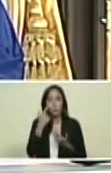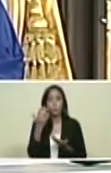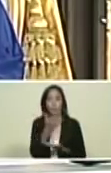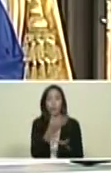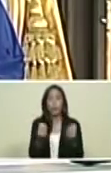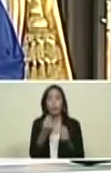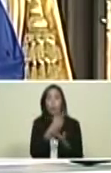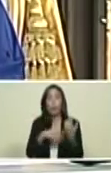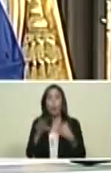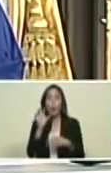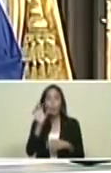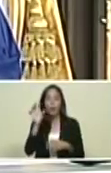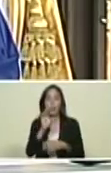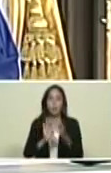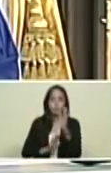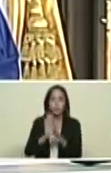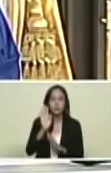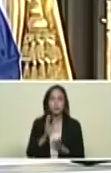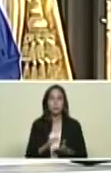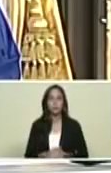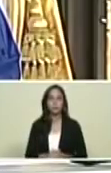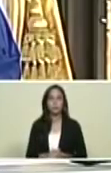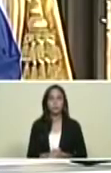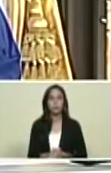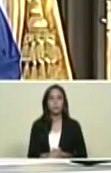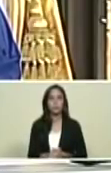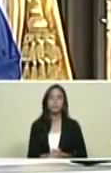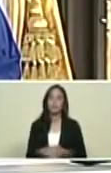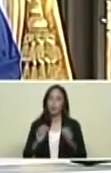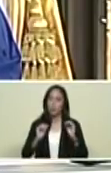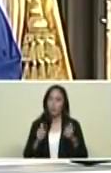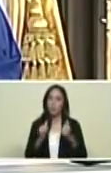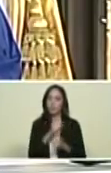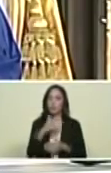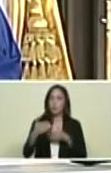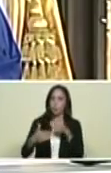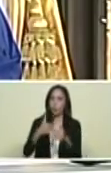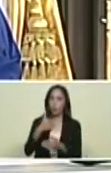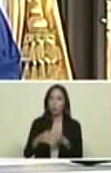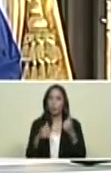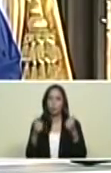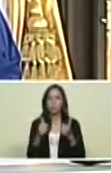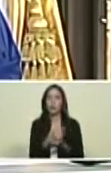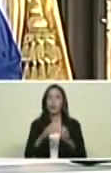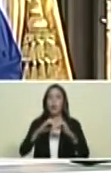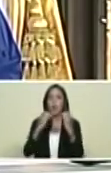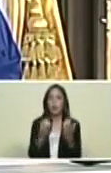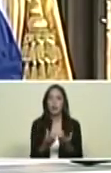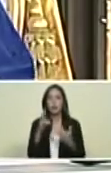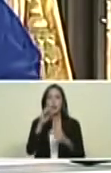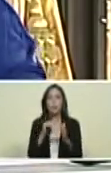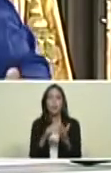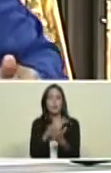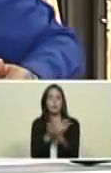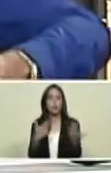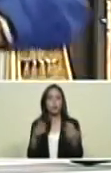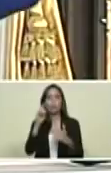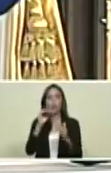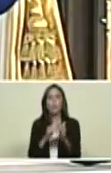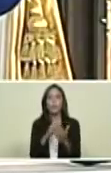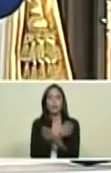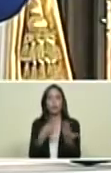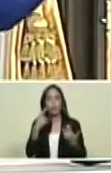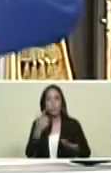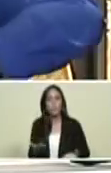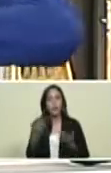semilla de la Venezuela potencia. Y hoy puedo decir, hemos arrancado con buen pie el año escolar 2018-2019. Vamos